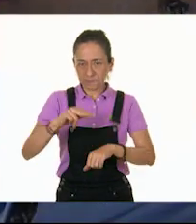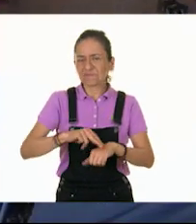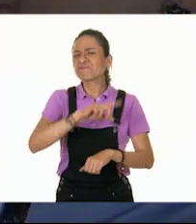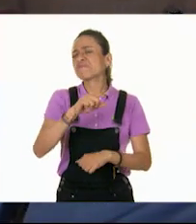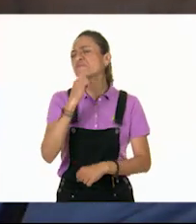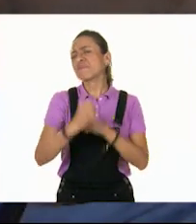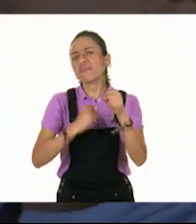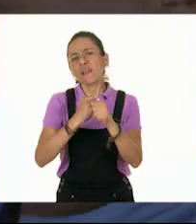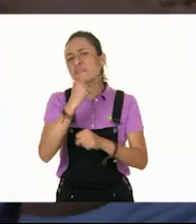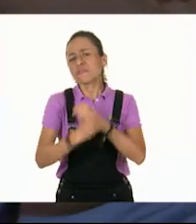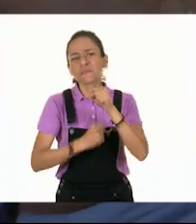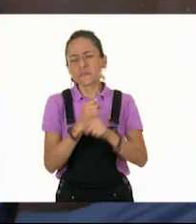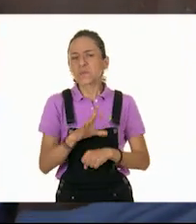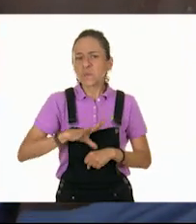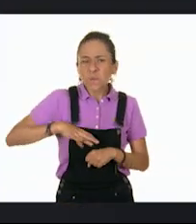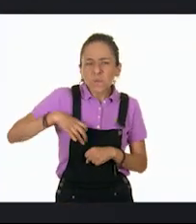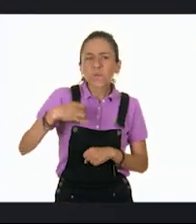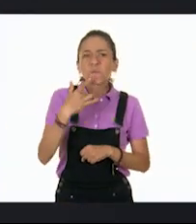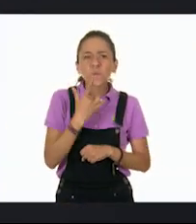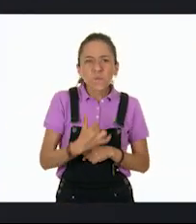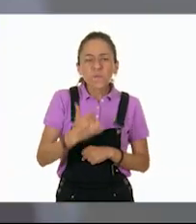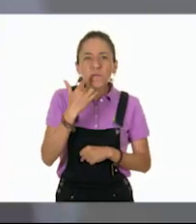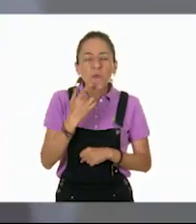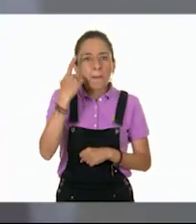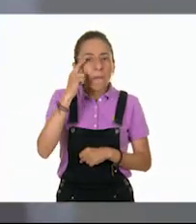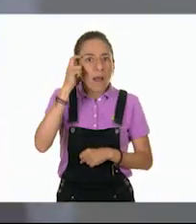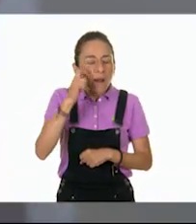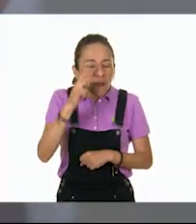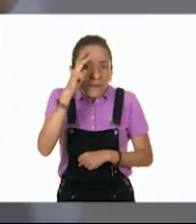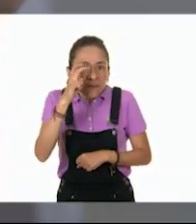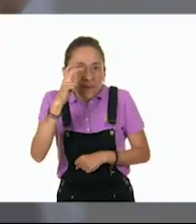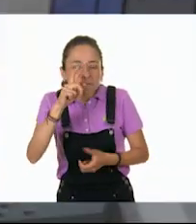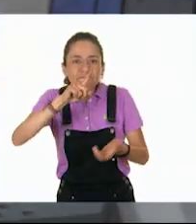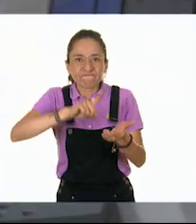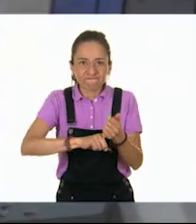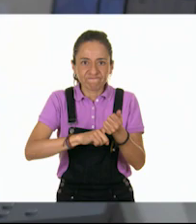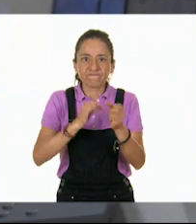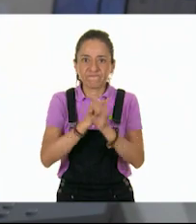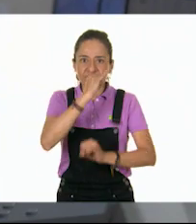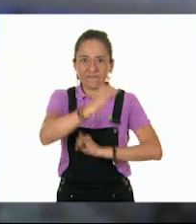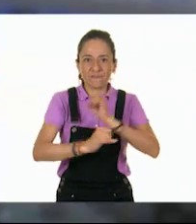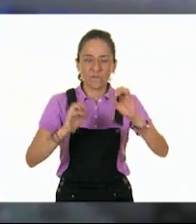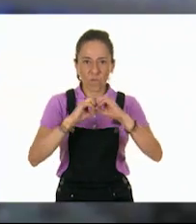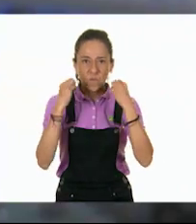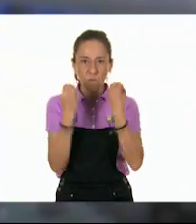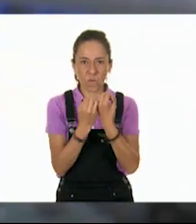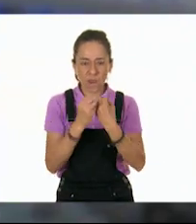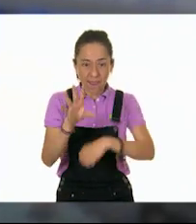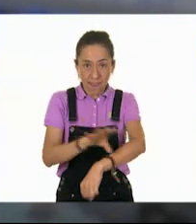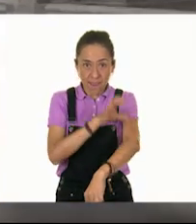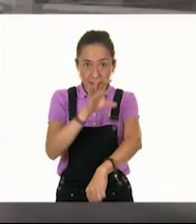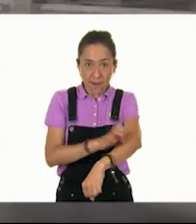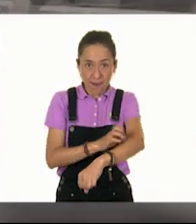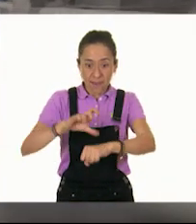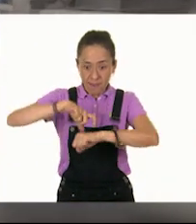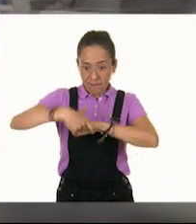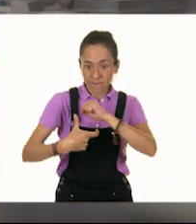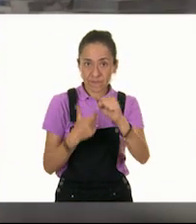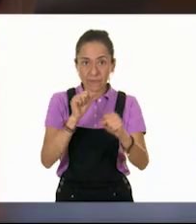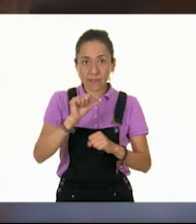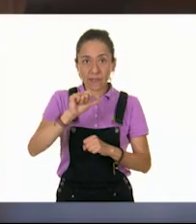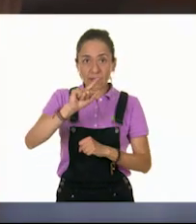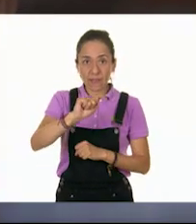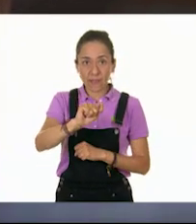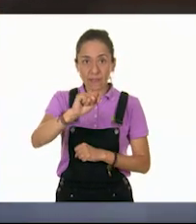mi esfuerzo y mi estudio me llevaron a colaborar en el Organismo Internacional de Energía Atómica, convirtiendo mi pasión en